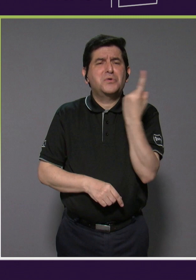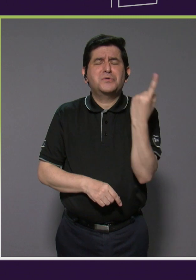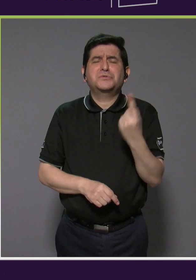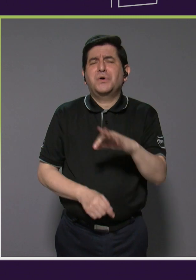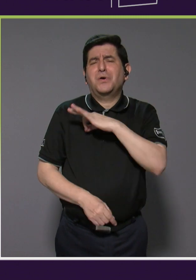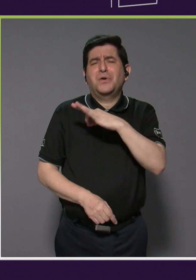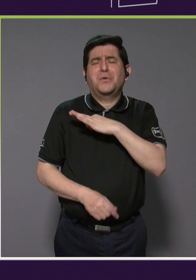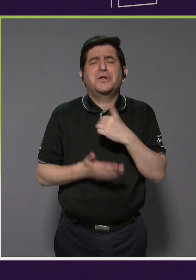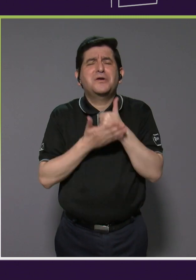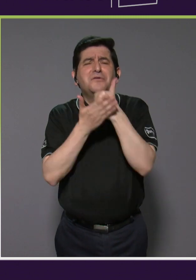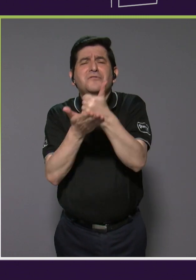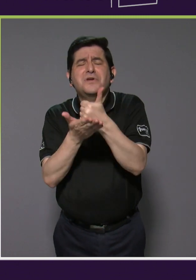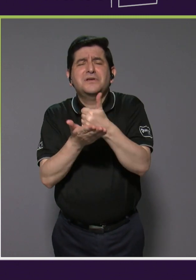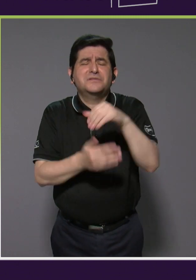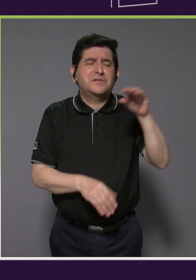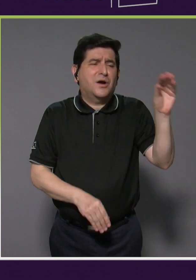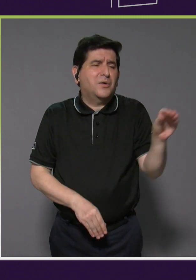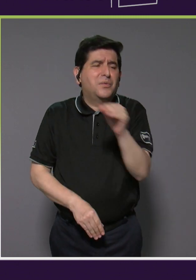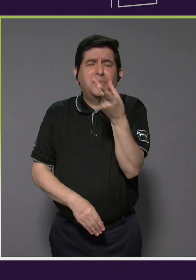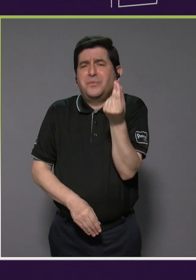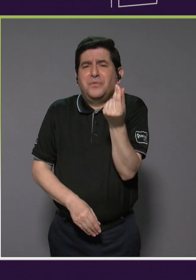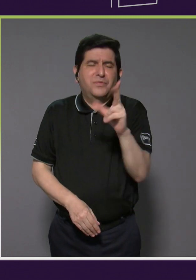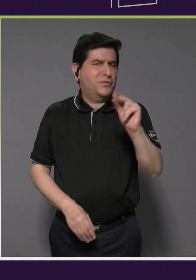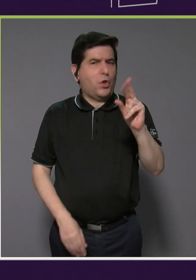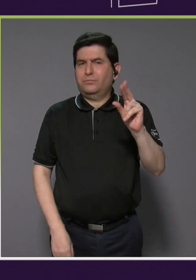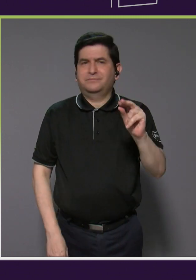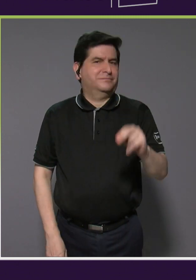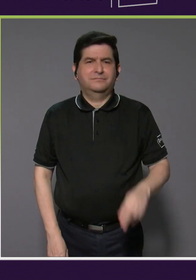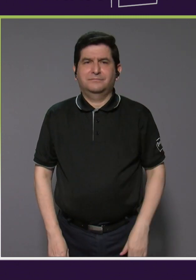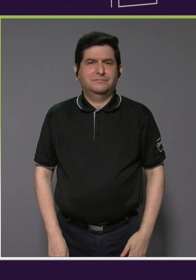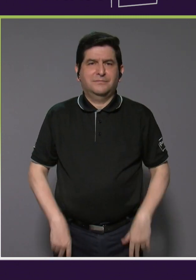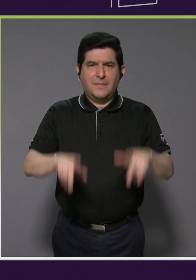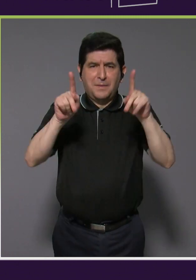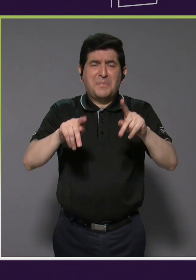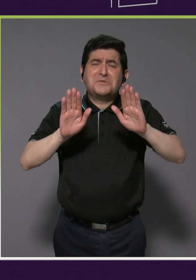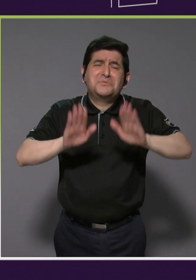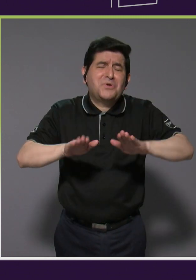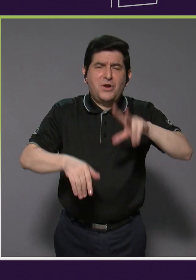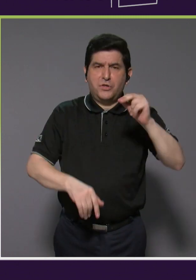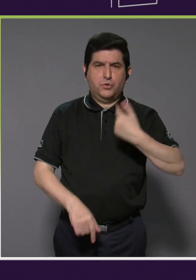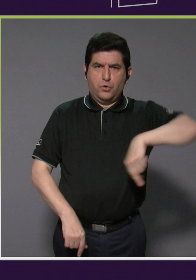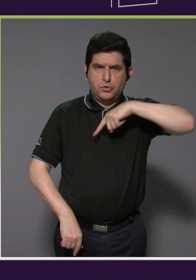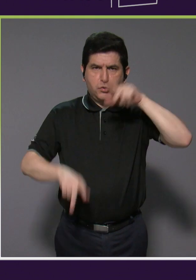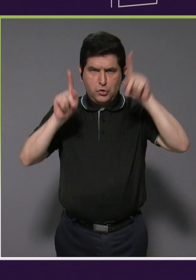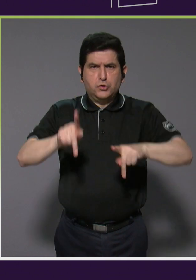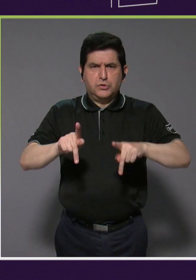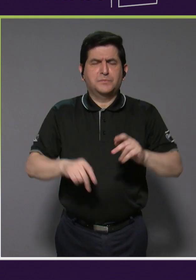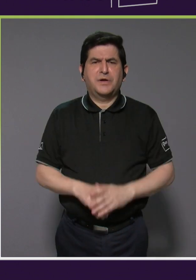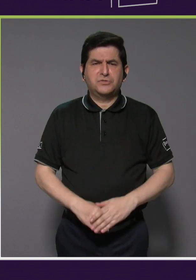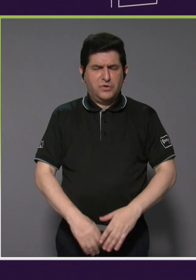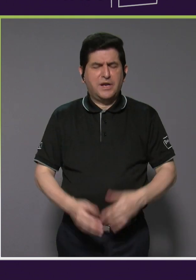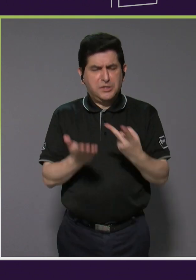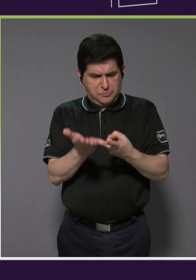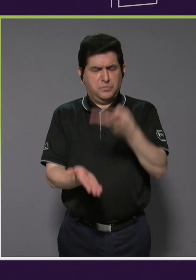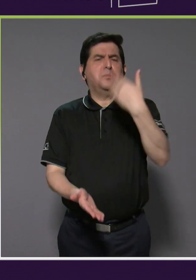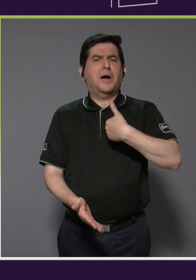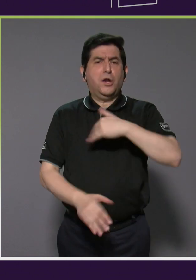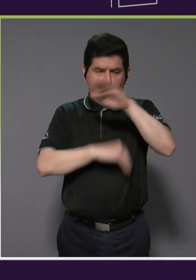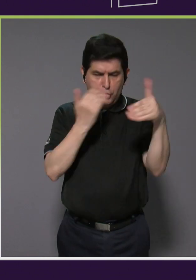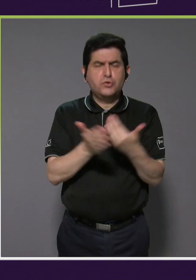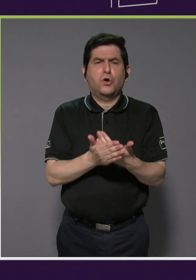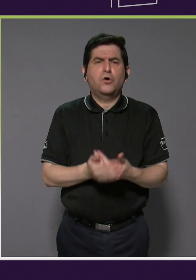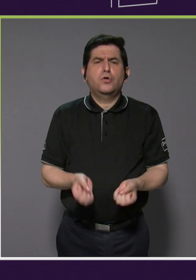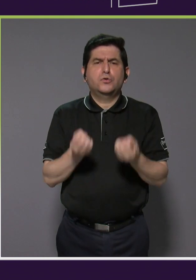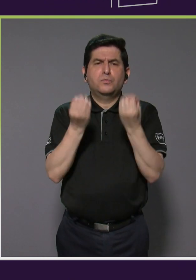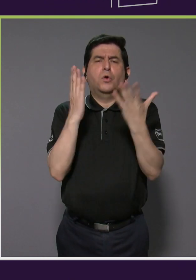de un subsidio, una transferencia, ¿verdad? Como personas pasivas. Somos personas muy, muy valiosas y todos tenemos